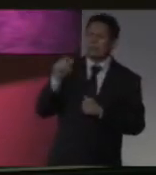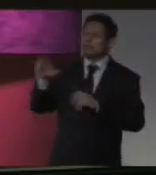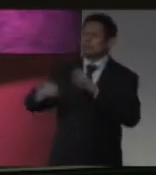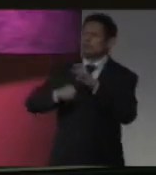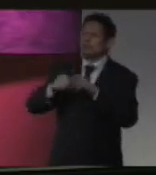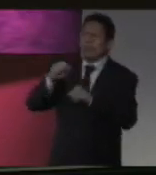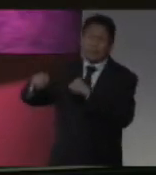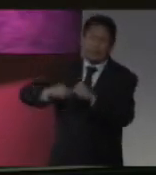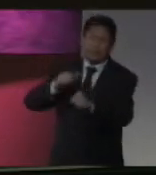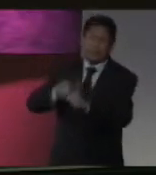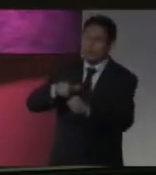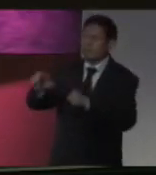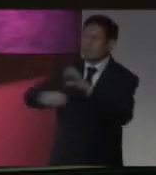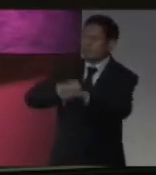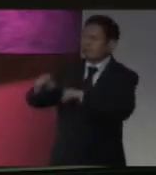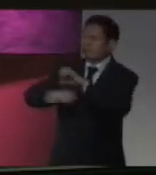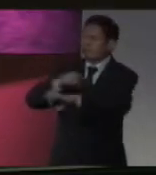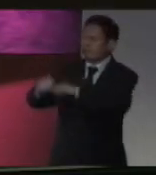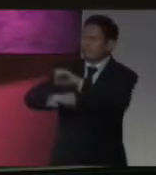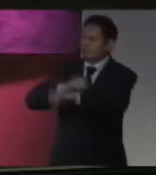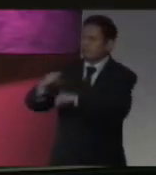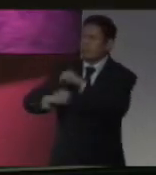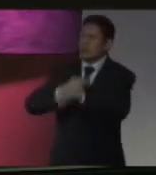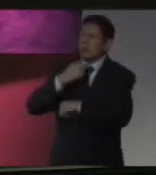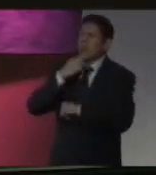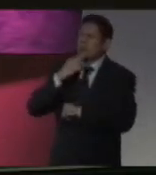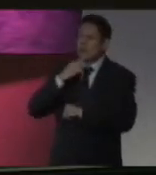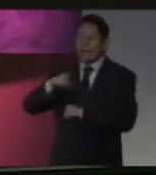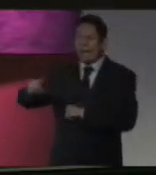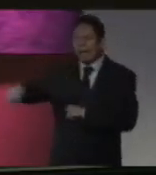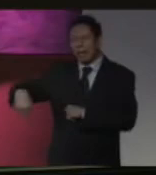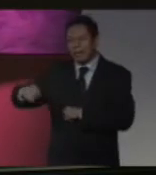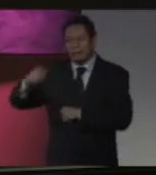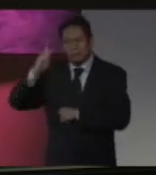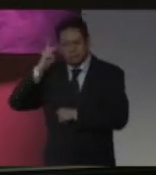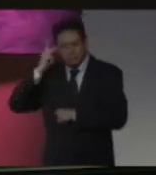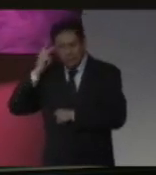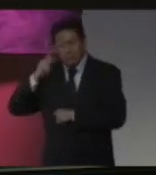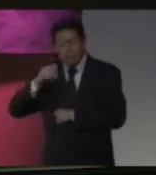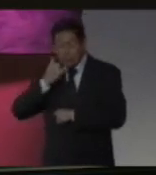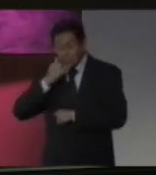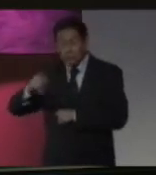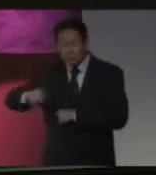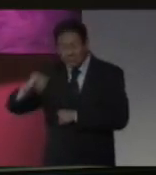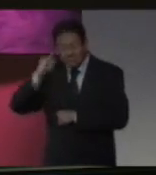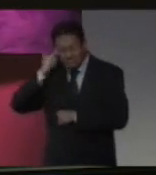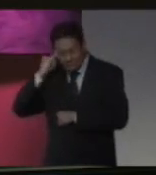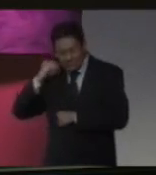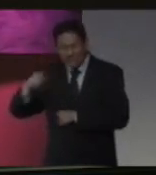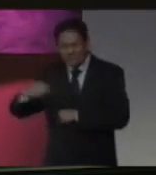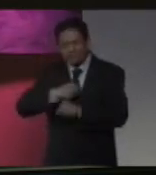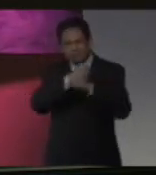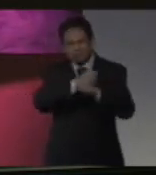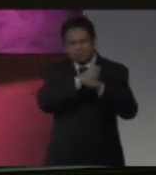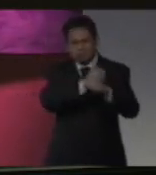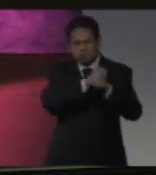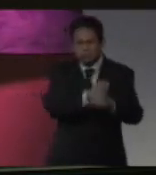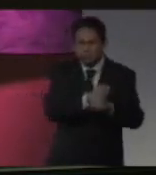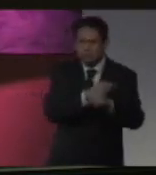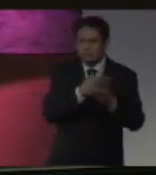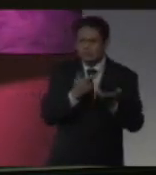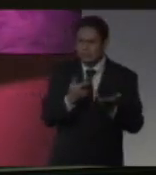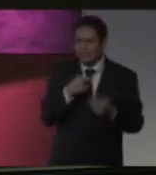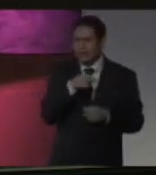algunas la llamamos extractiva, yo creo que habría que empezarla a llamar ya como lo que realmente es, destructiva. Hoy hay